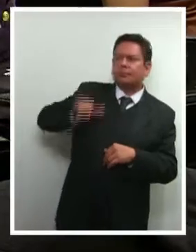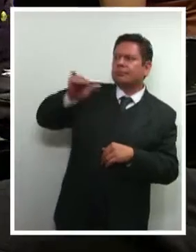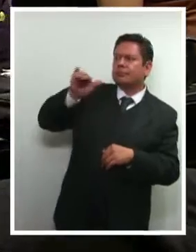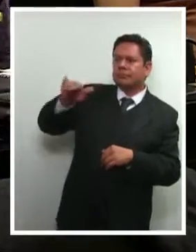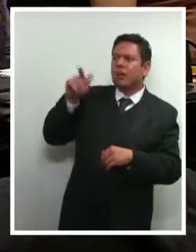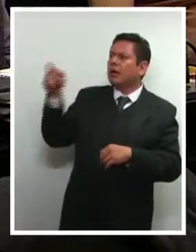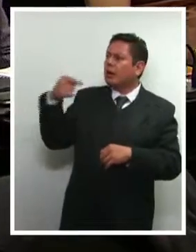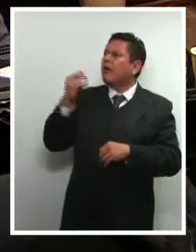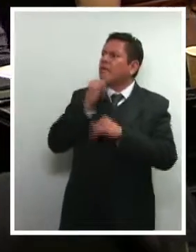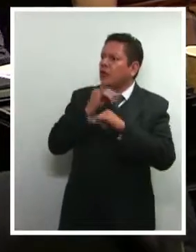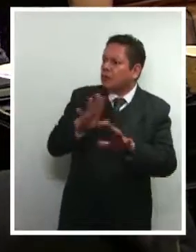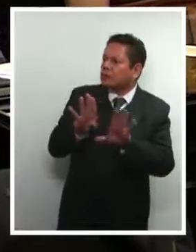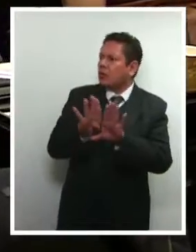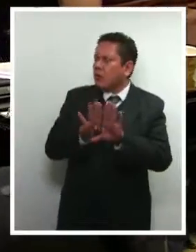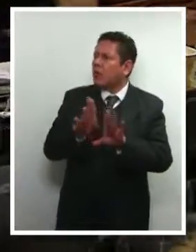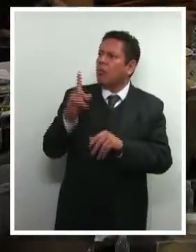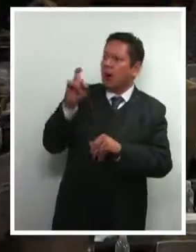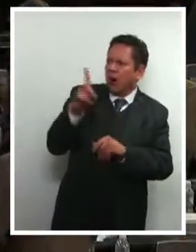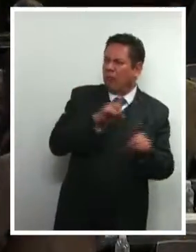del agua.